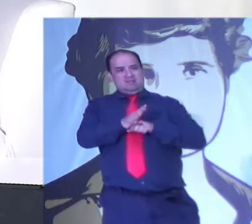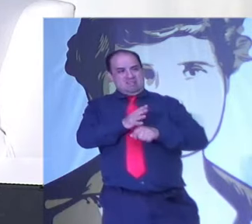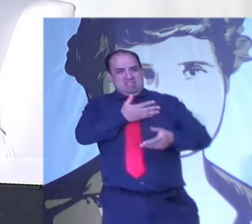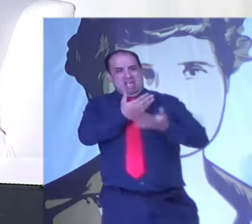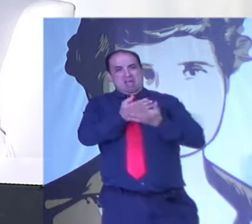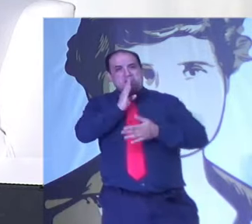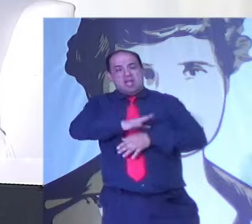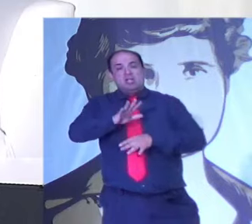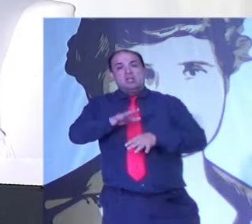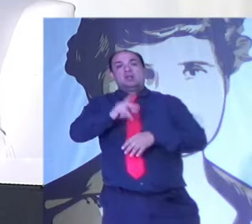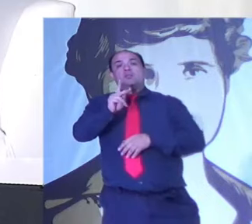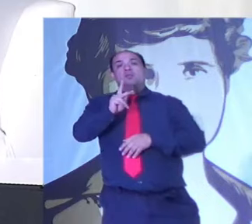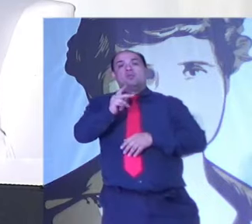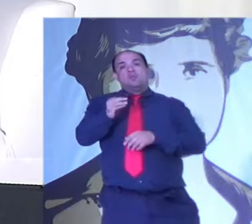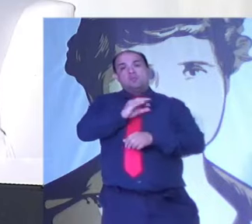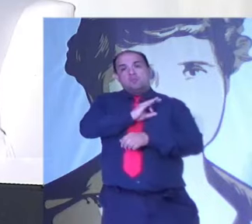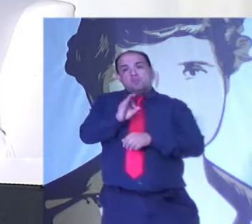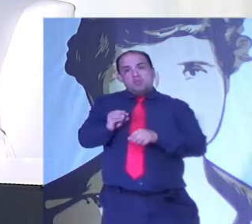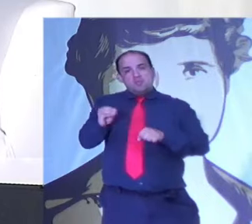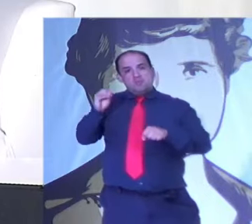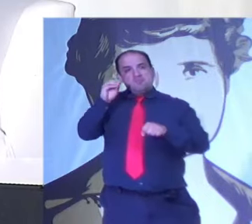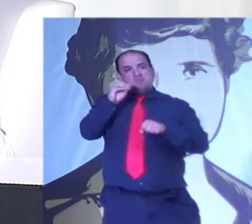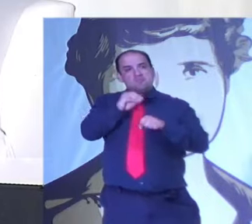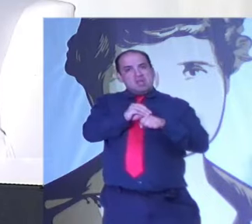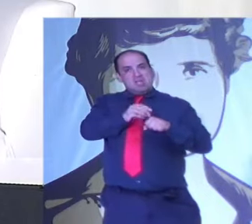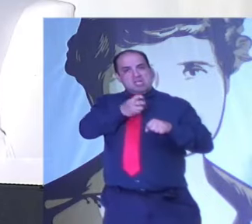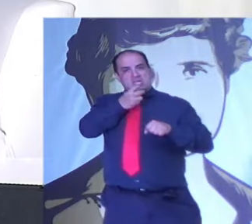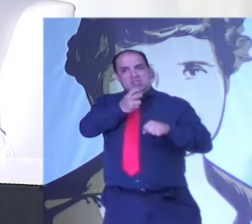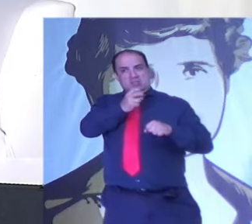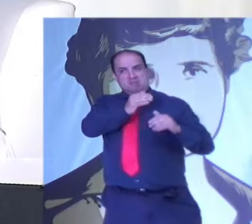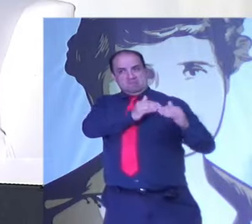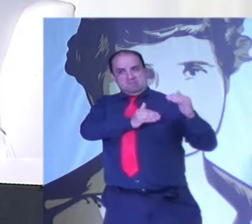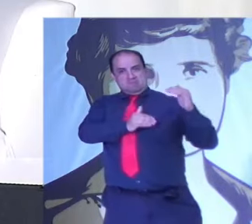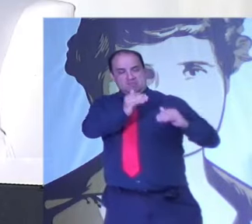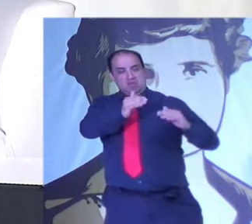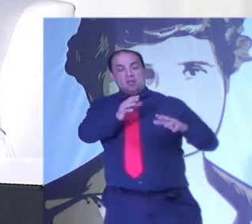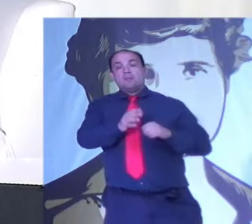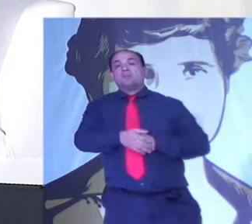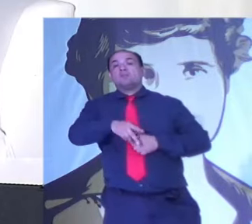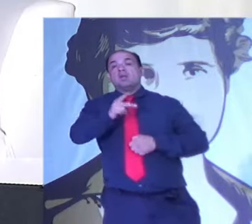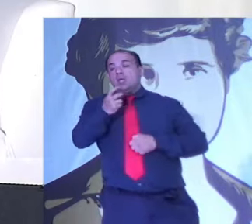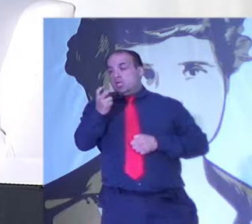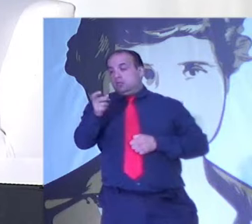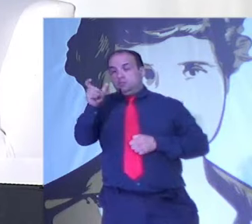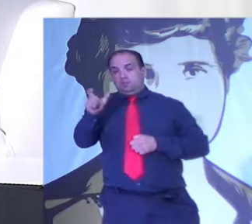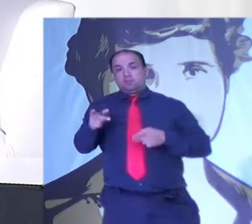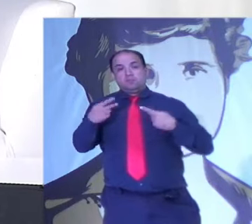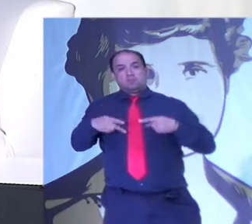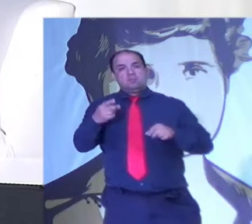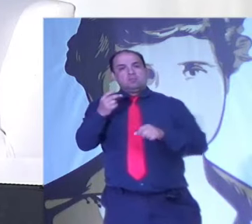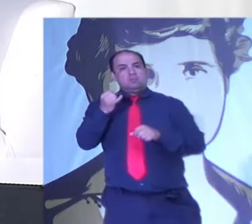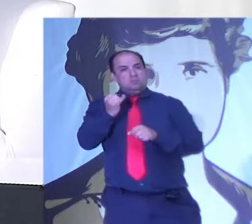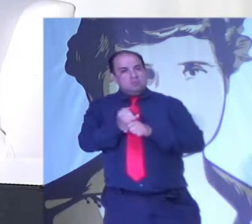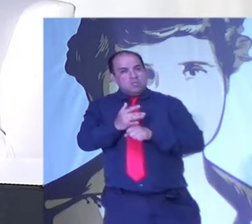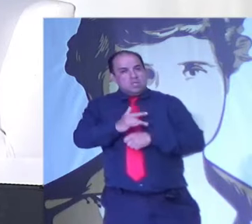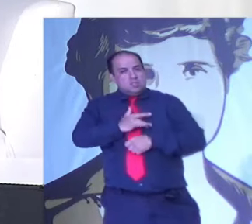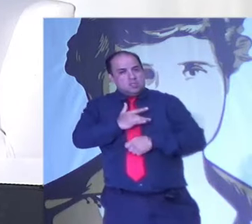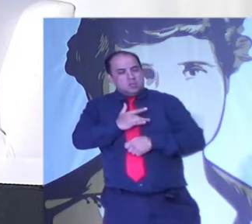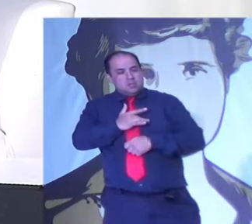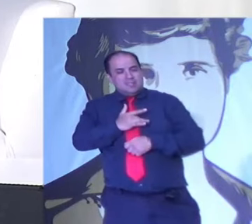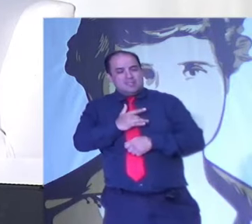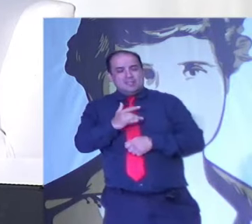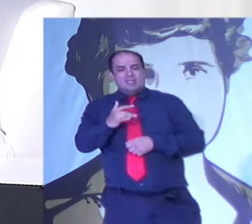Para poder llevarlos a su límite de una situación, ¿no? Pero ese personaje con que siento que me sigue